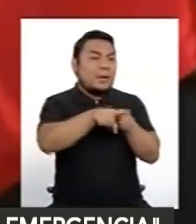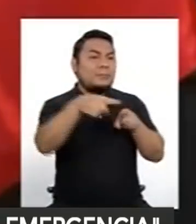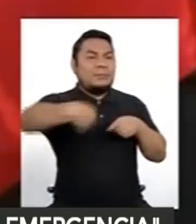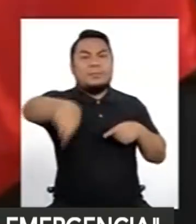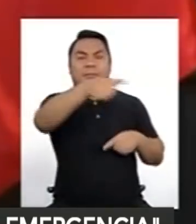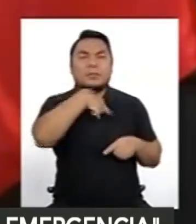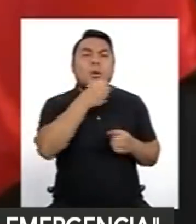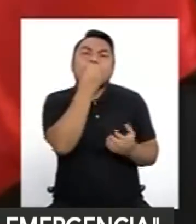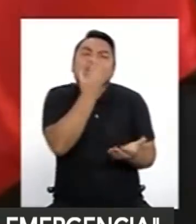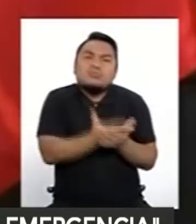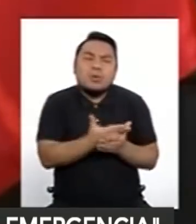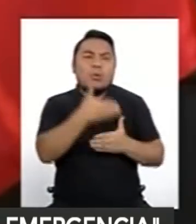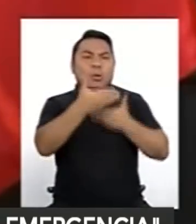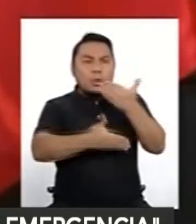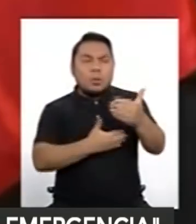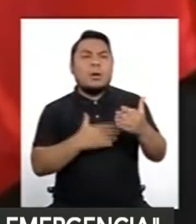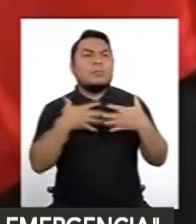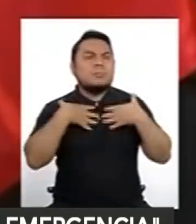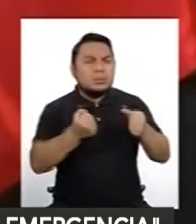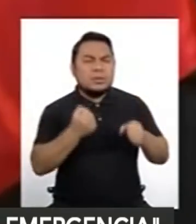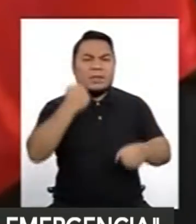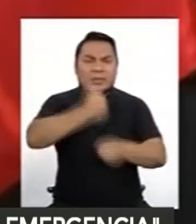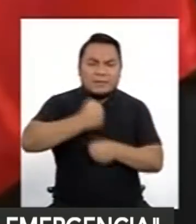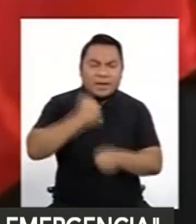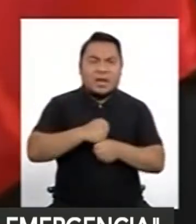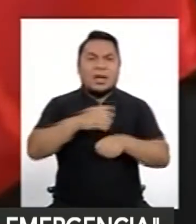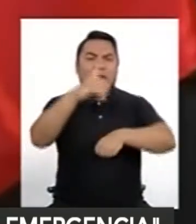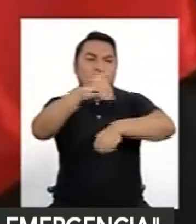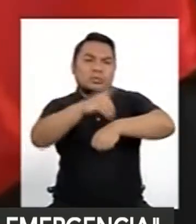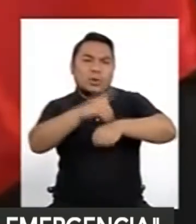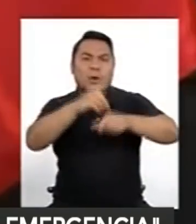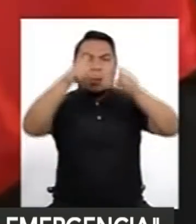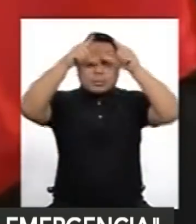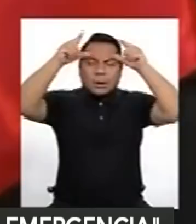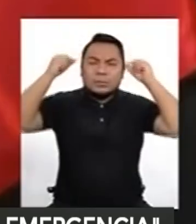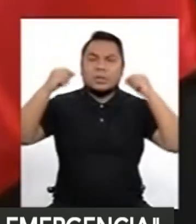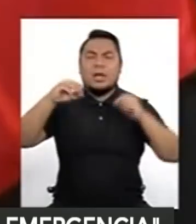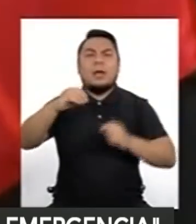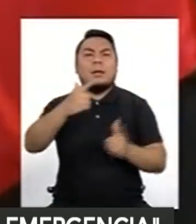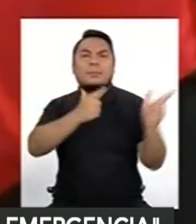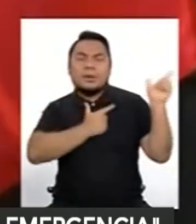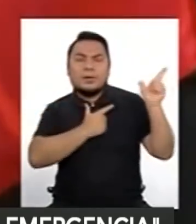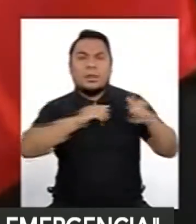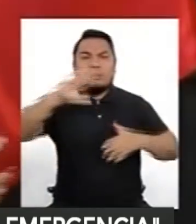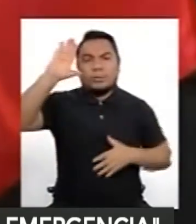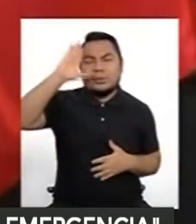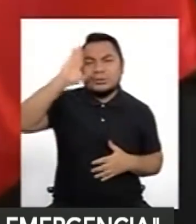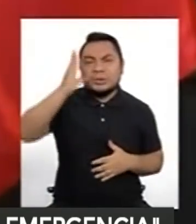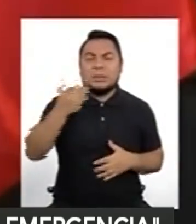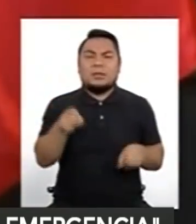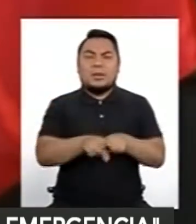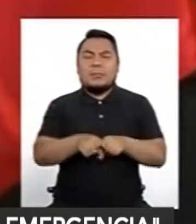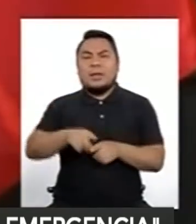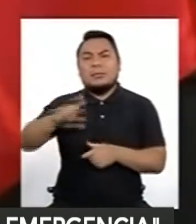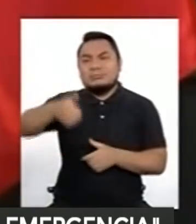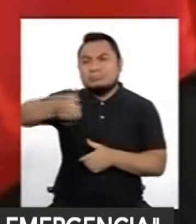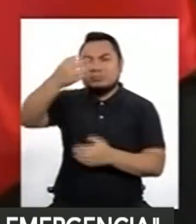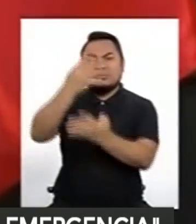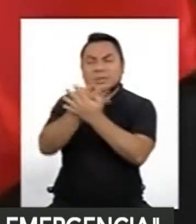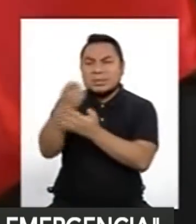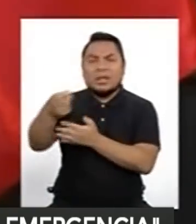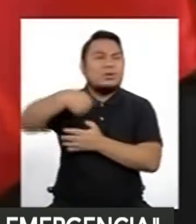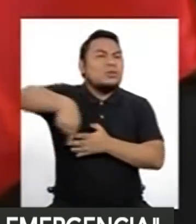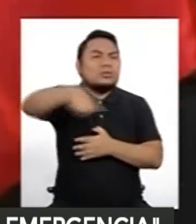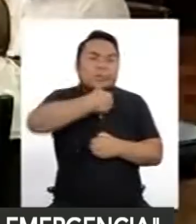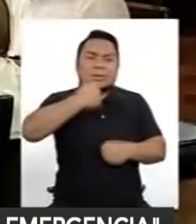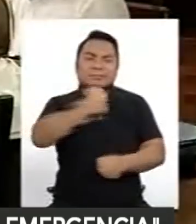esfuerzo de tanto personal de salud, de los médicos, de los policías, de las Fuerzas Armadas, personal del INPE, personal que